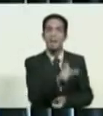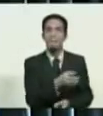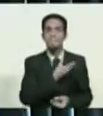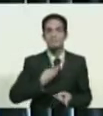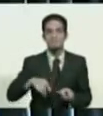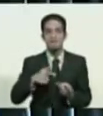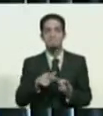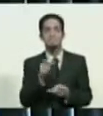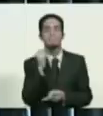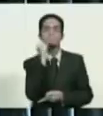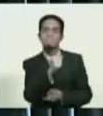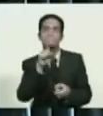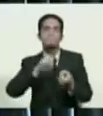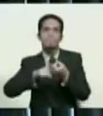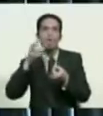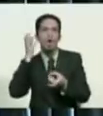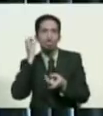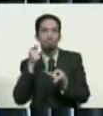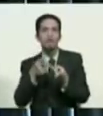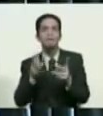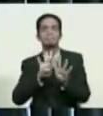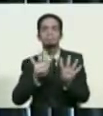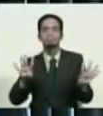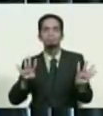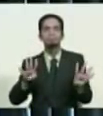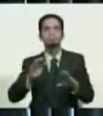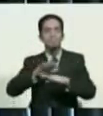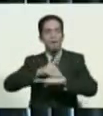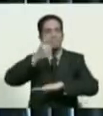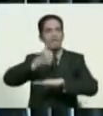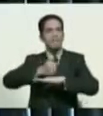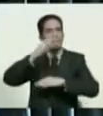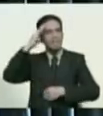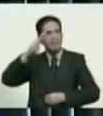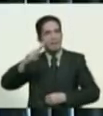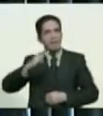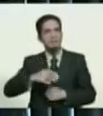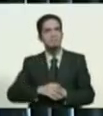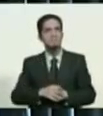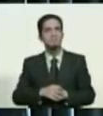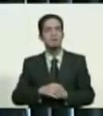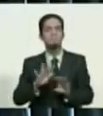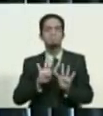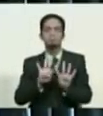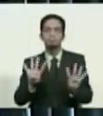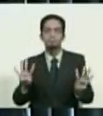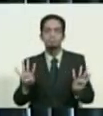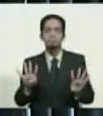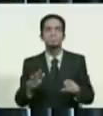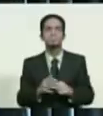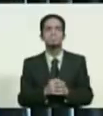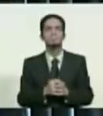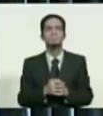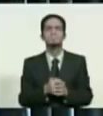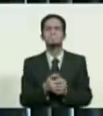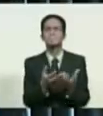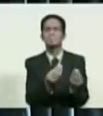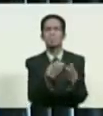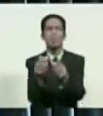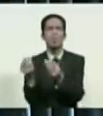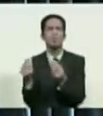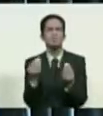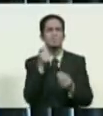mando militar, del alto mando político, del presidente del Tribunal Supremo, del fiscal general, de cientos